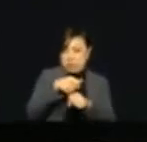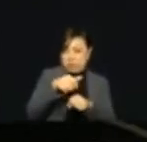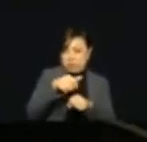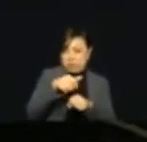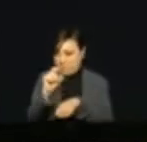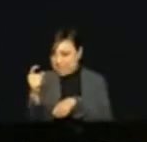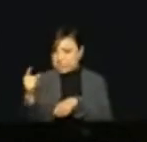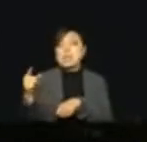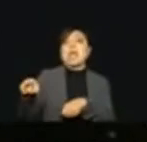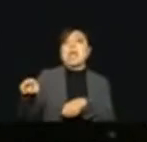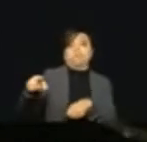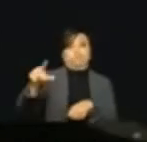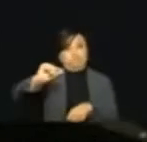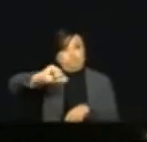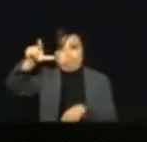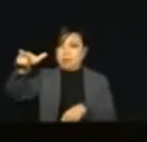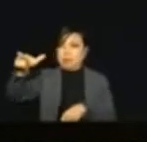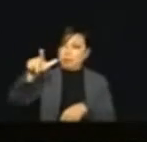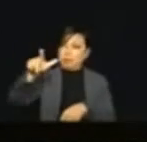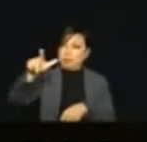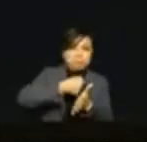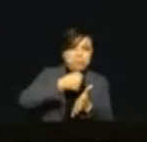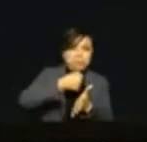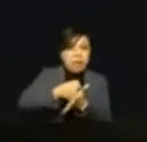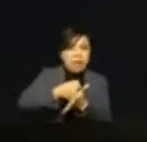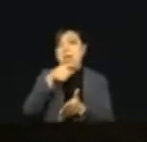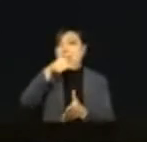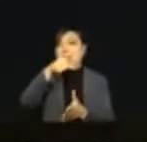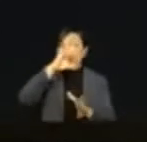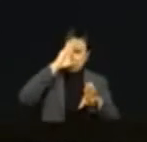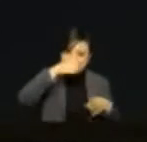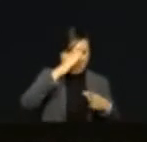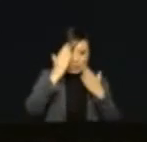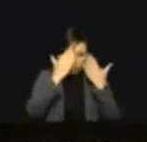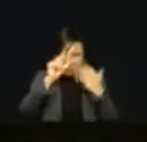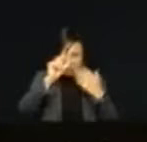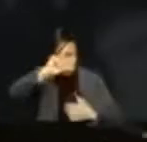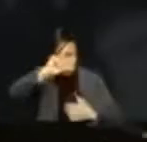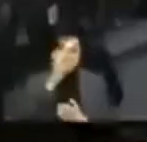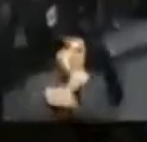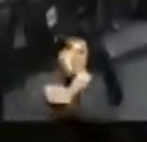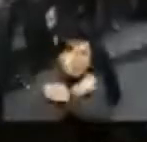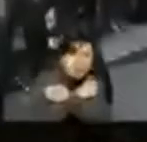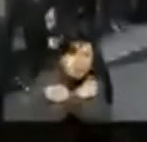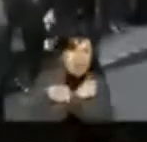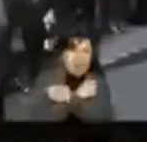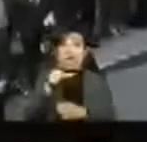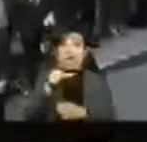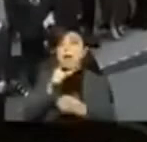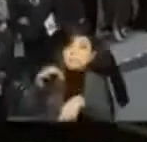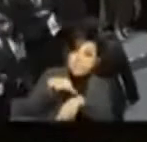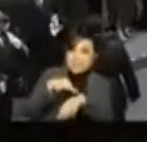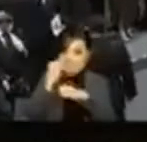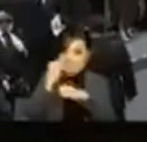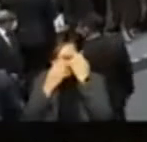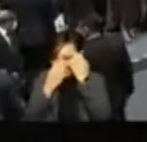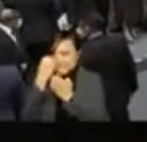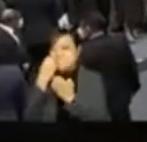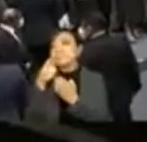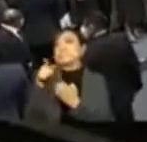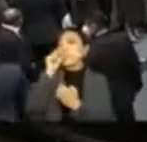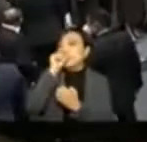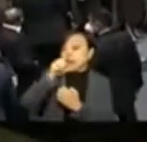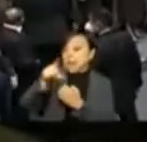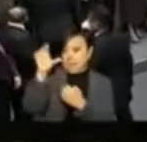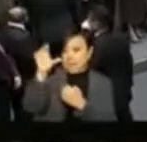mayoría del Congreso, pero para aprobar esa reforma se necesitan 33 votos más. Y esto, por